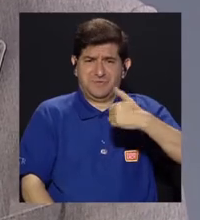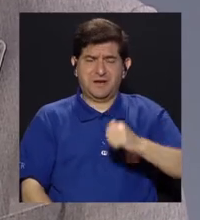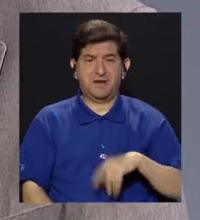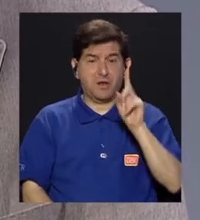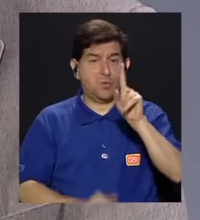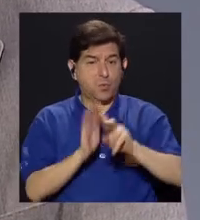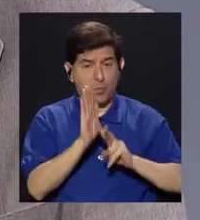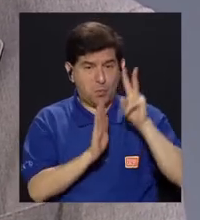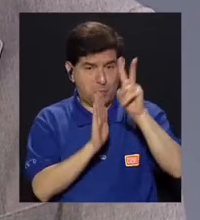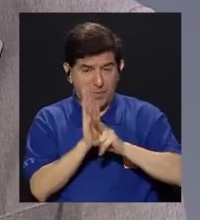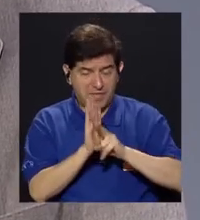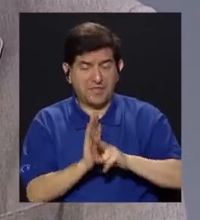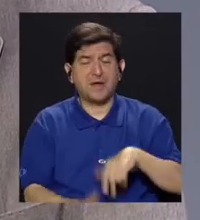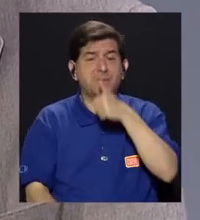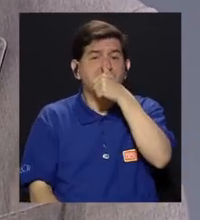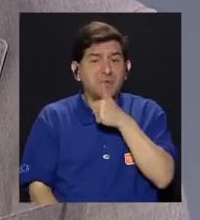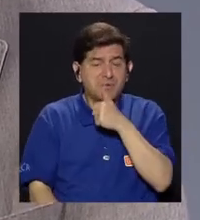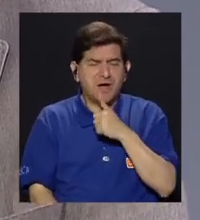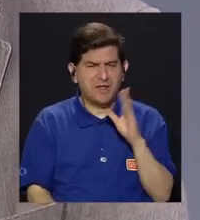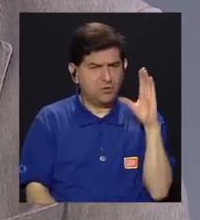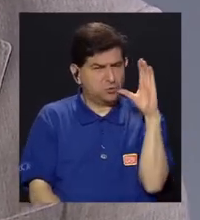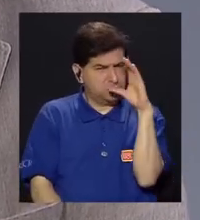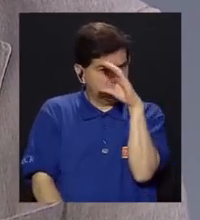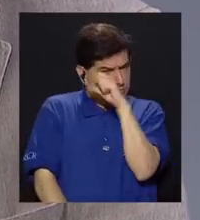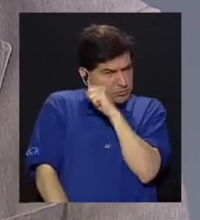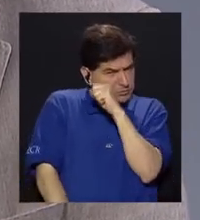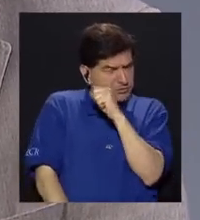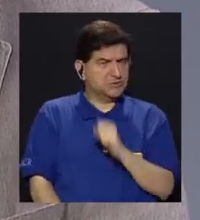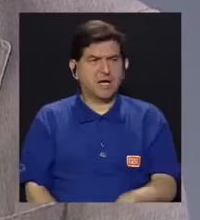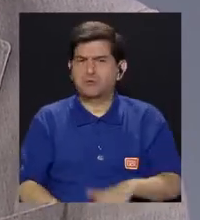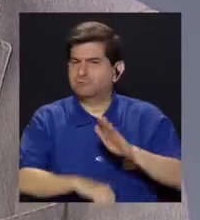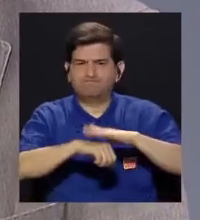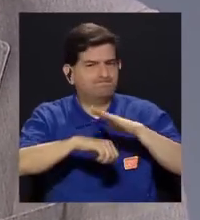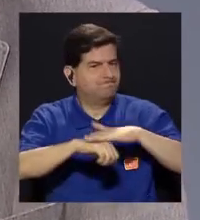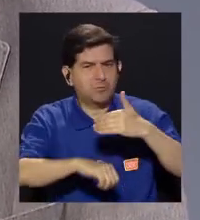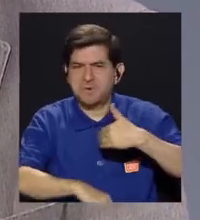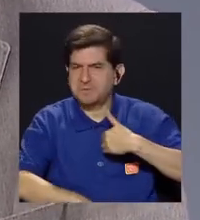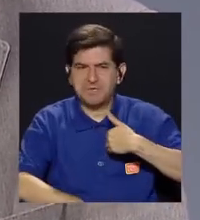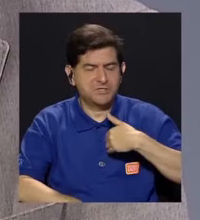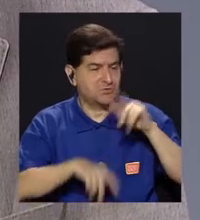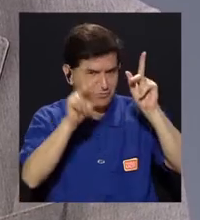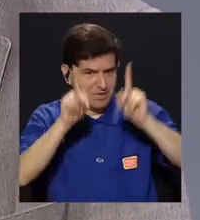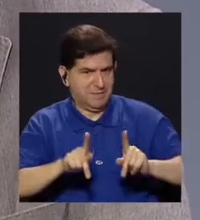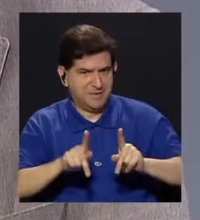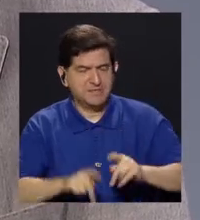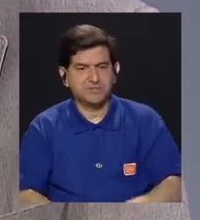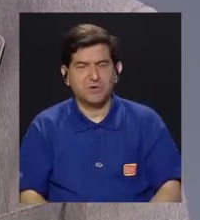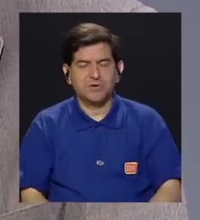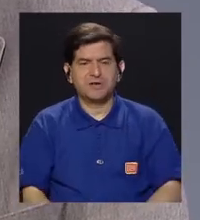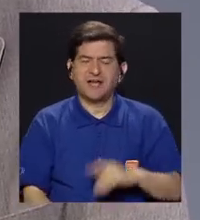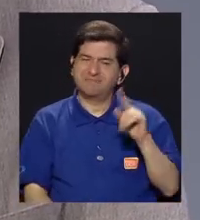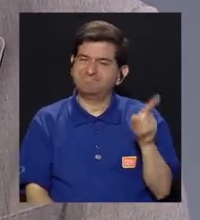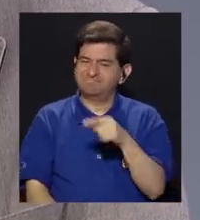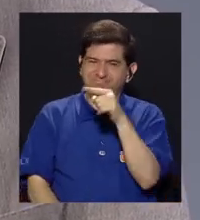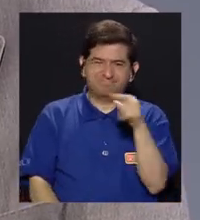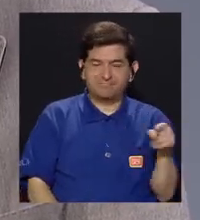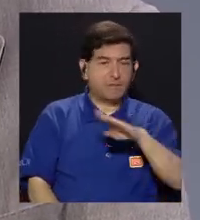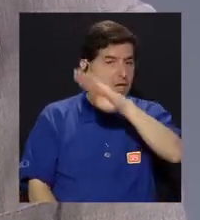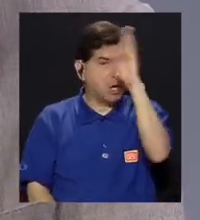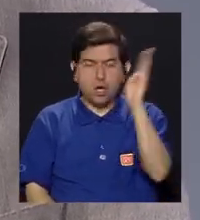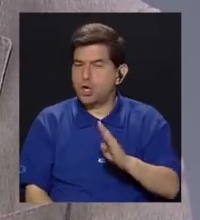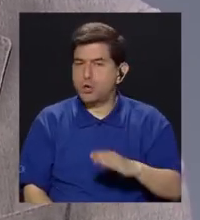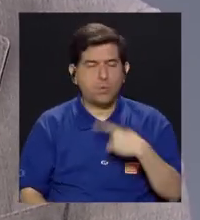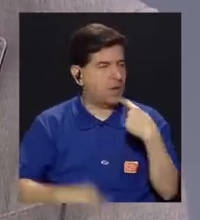un vídeo íntimo si sospechamos que no fue con la autorización del titular deberíamos eliminarlo y